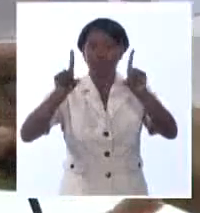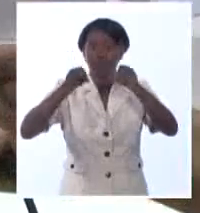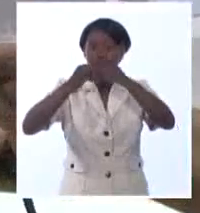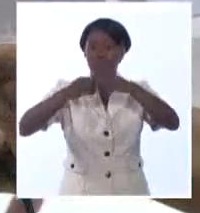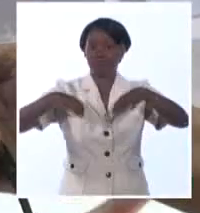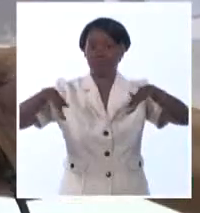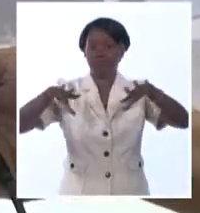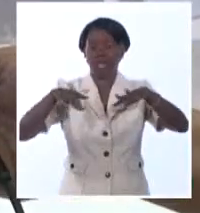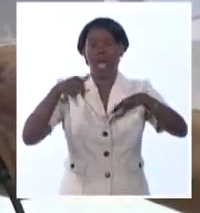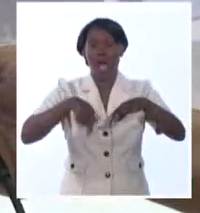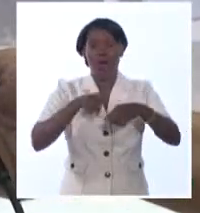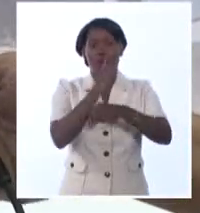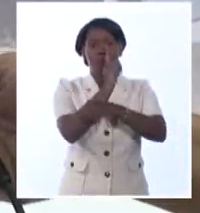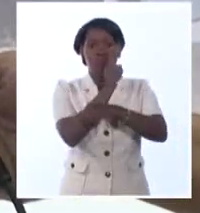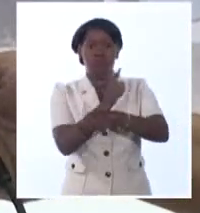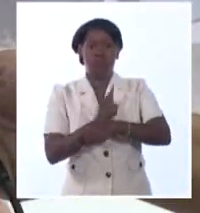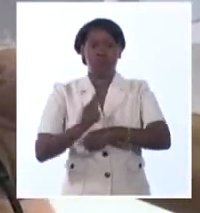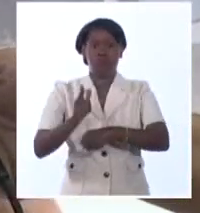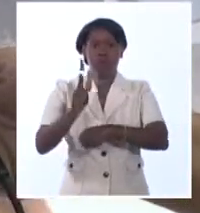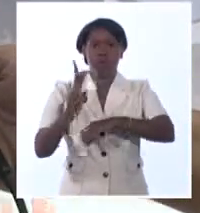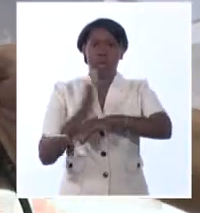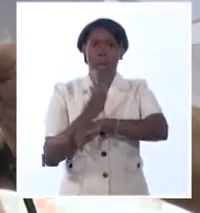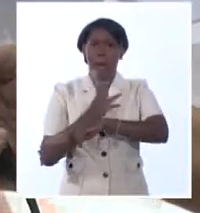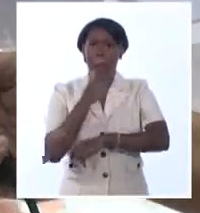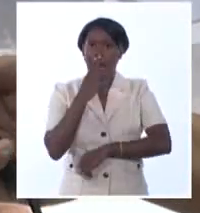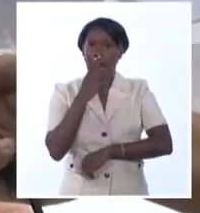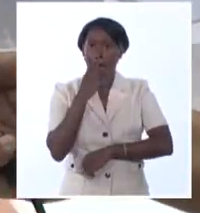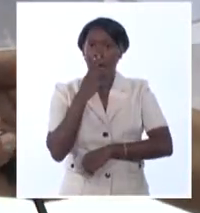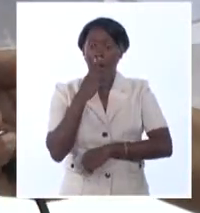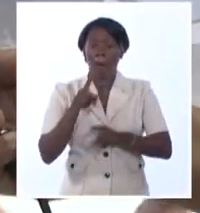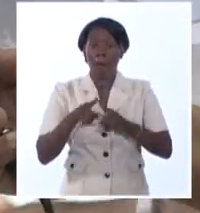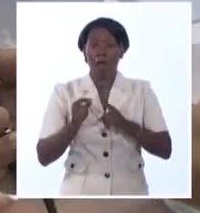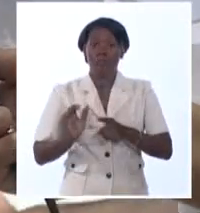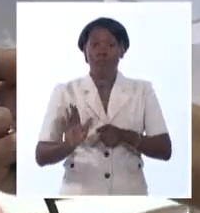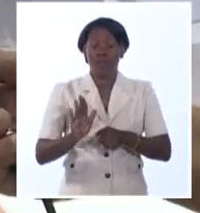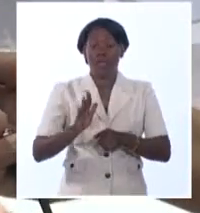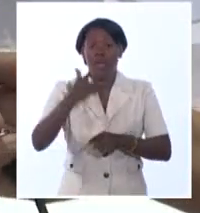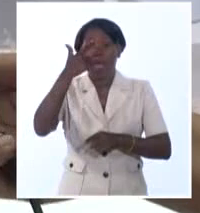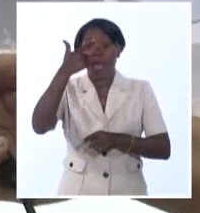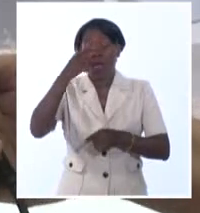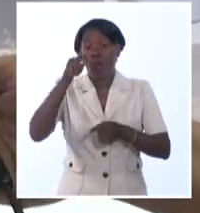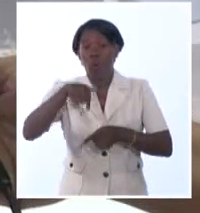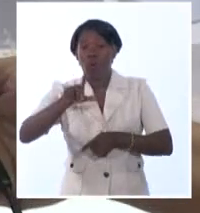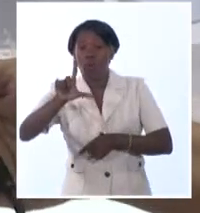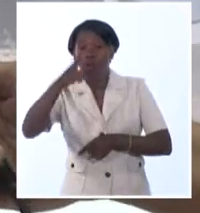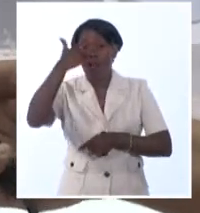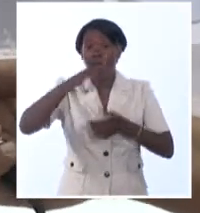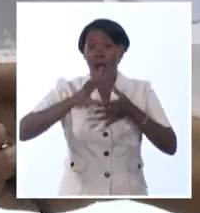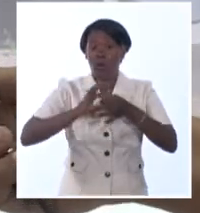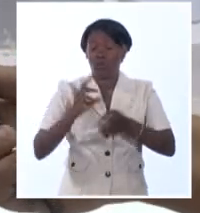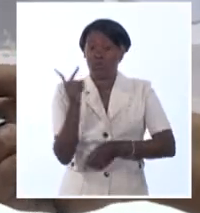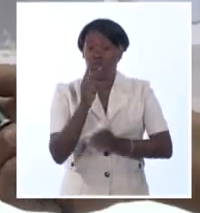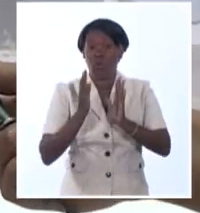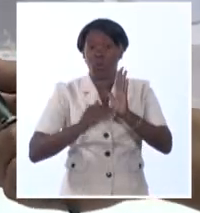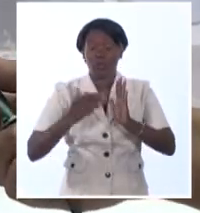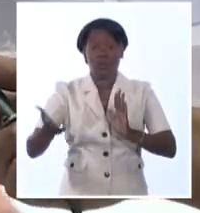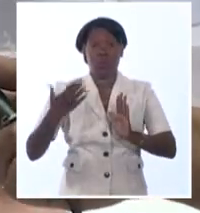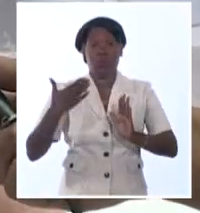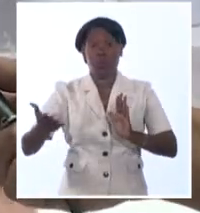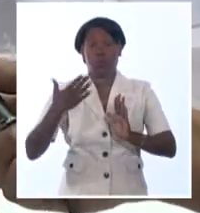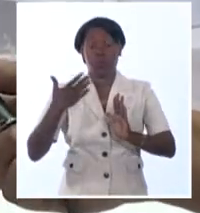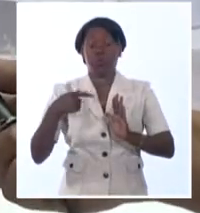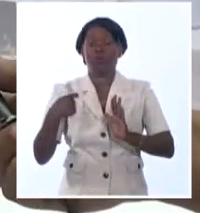generación base del sistema, que es la generación térmica. En los meses más calurosos del año la energía a servir es muy alta y por tanto la generación base es muy